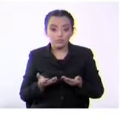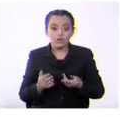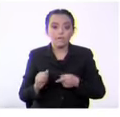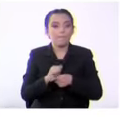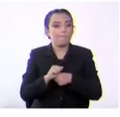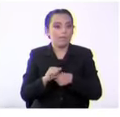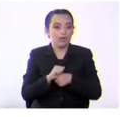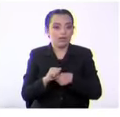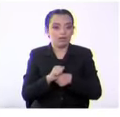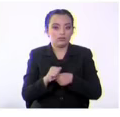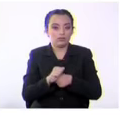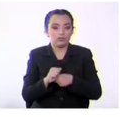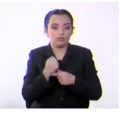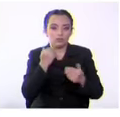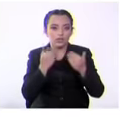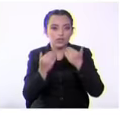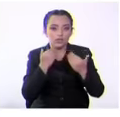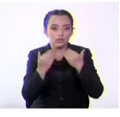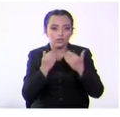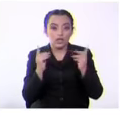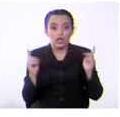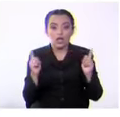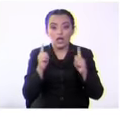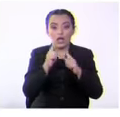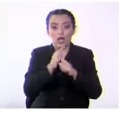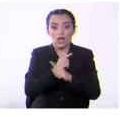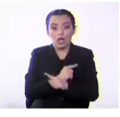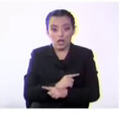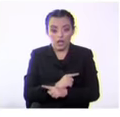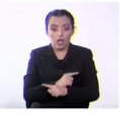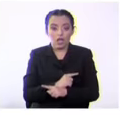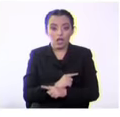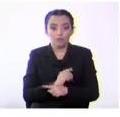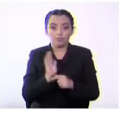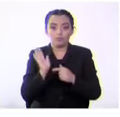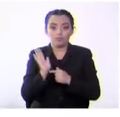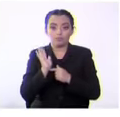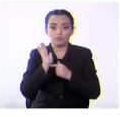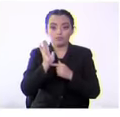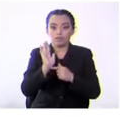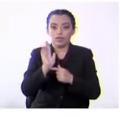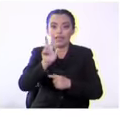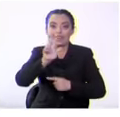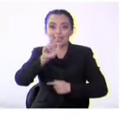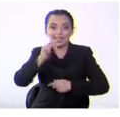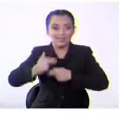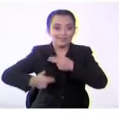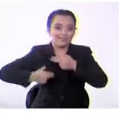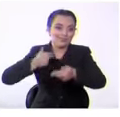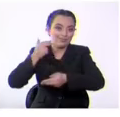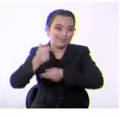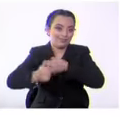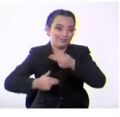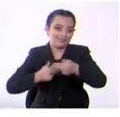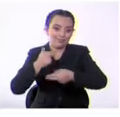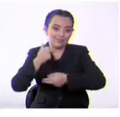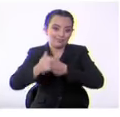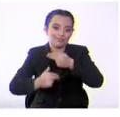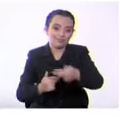prácticos, hablamos de un cambio en la composición de alelos a través de 3 generaciones. ¿Cómo se llama eso?